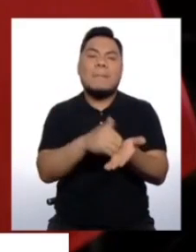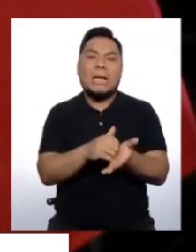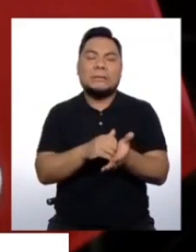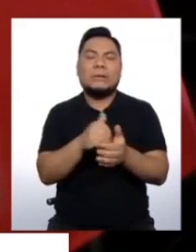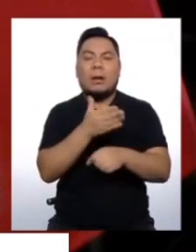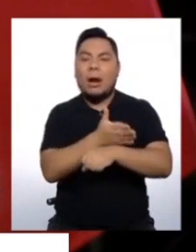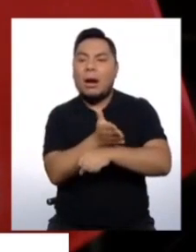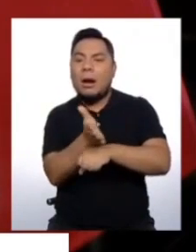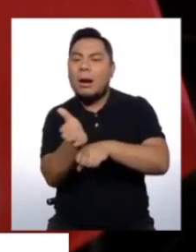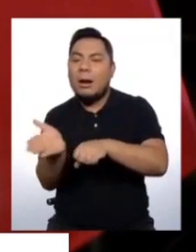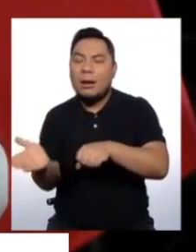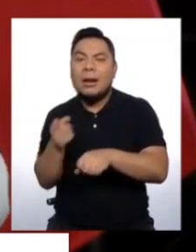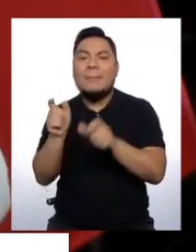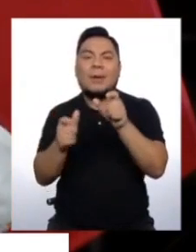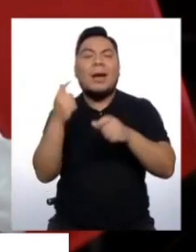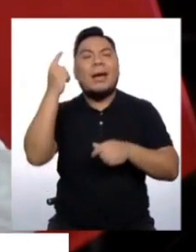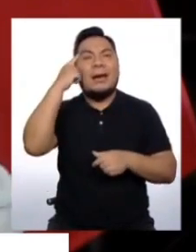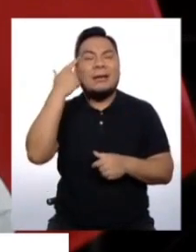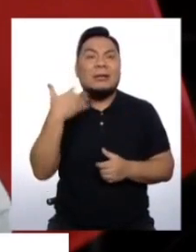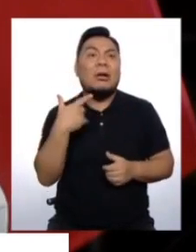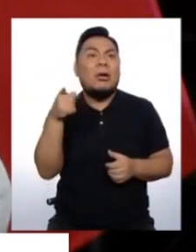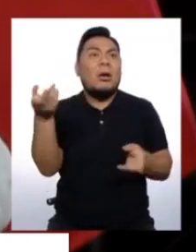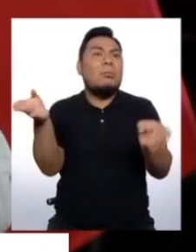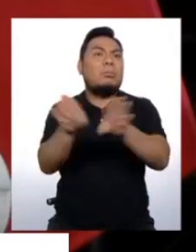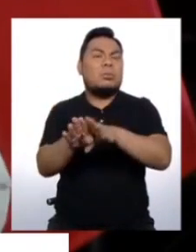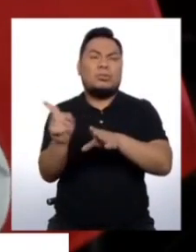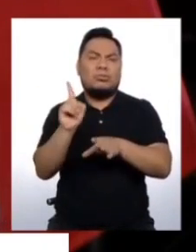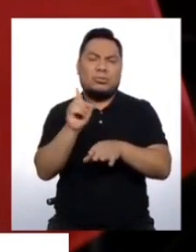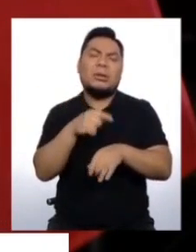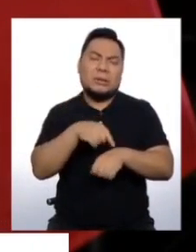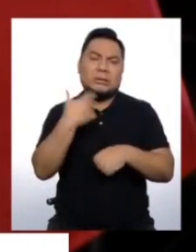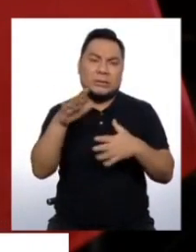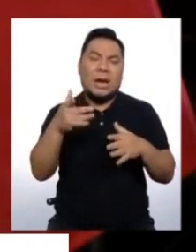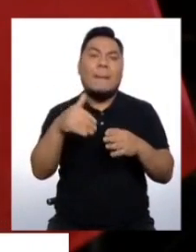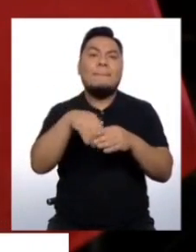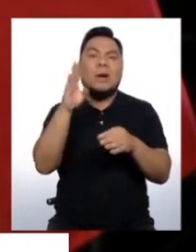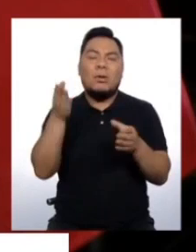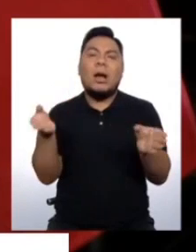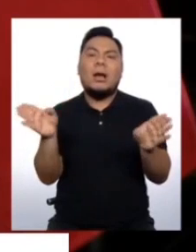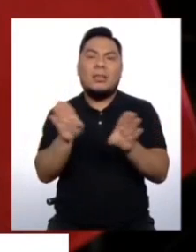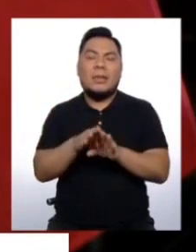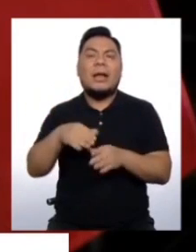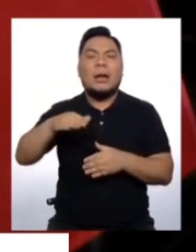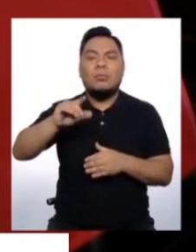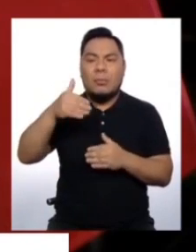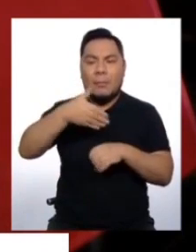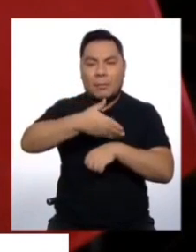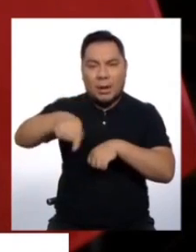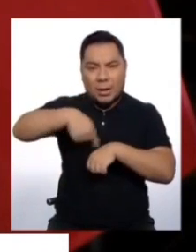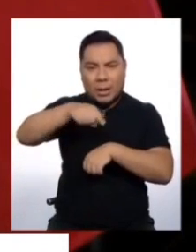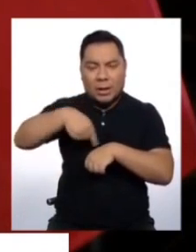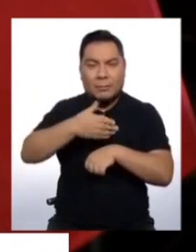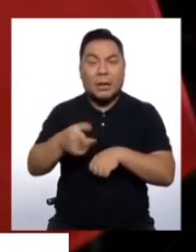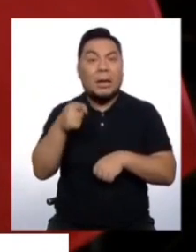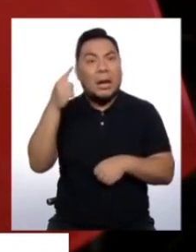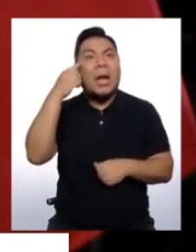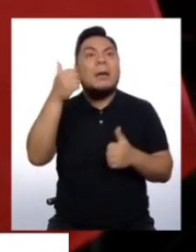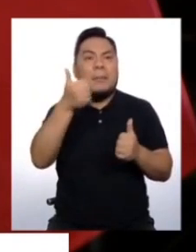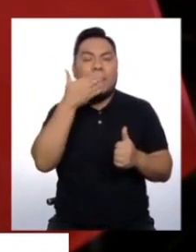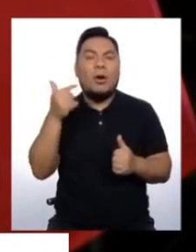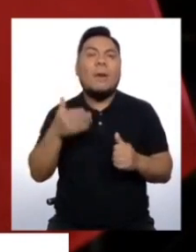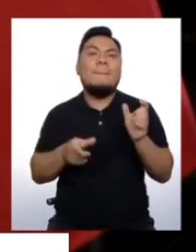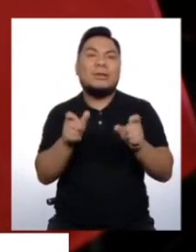gente tenga más horas para ir y entonces no tiene que concentrarse en pocas horas del día. Y eso está mejorando y está funcionando